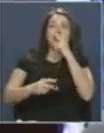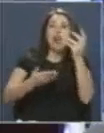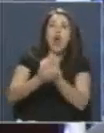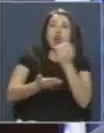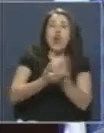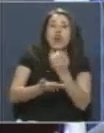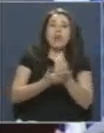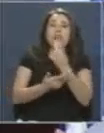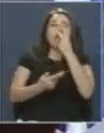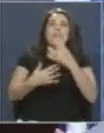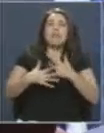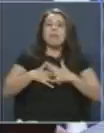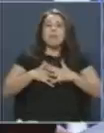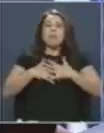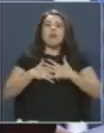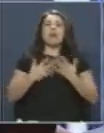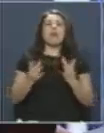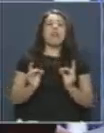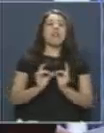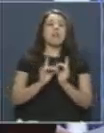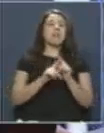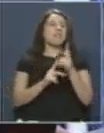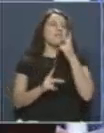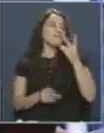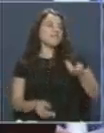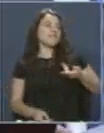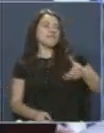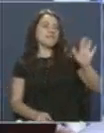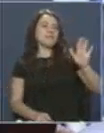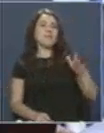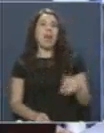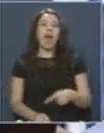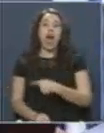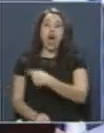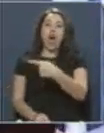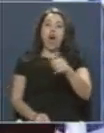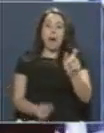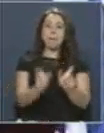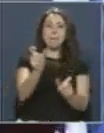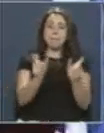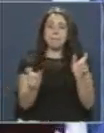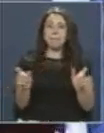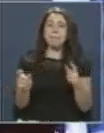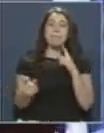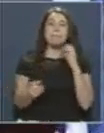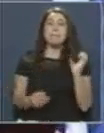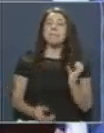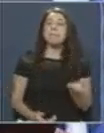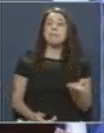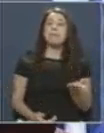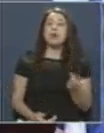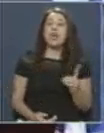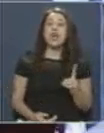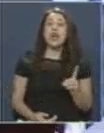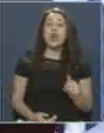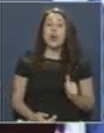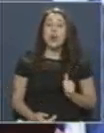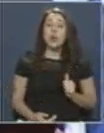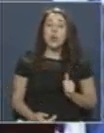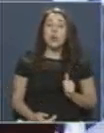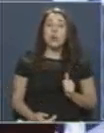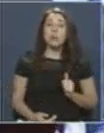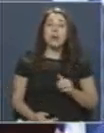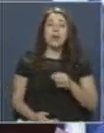hacen que de pronto despreciemos a otras personas porque no están justamente en